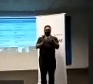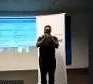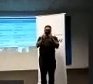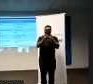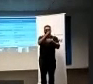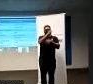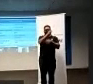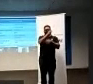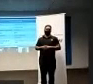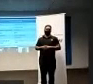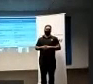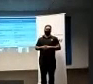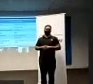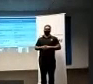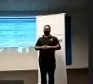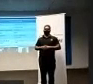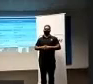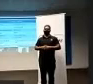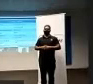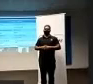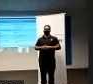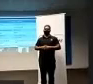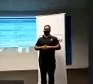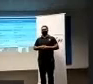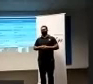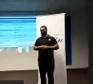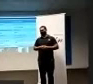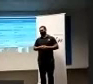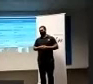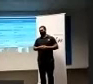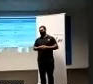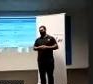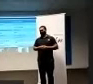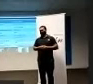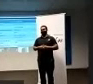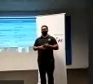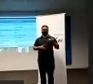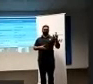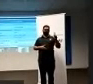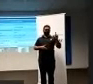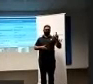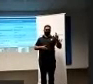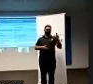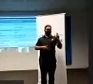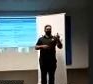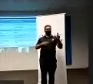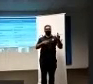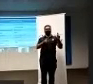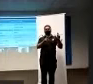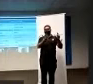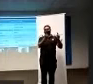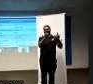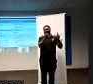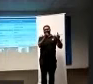En cuanto a su composición, es un esquema de dos dosis de 0,5 ml, vía intramuscular, intervalo entre las dosis